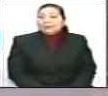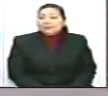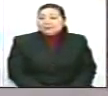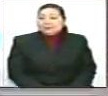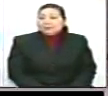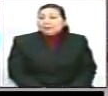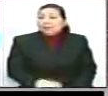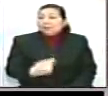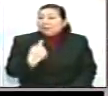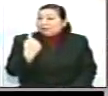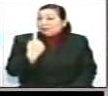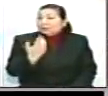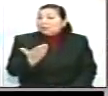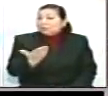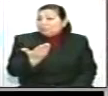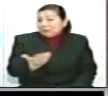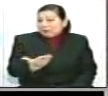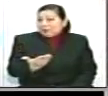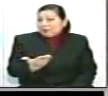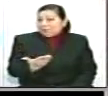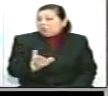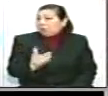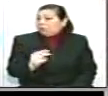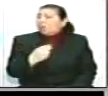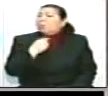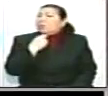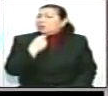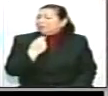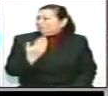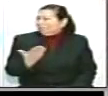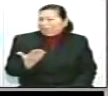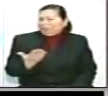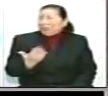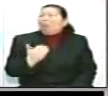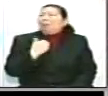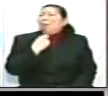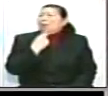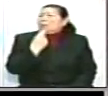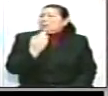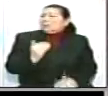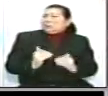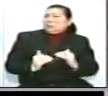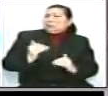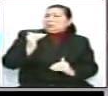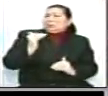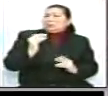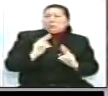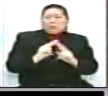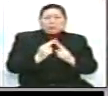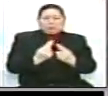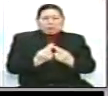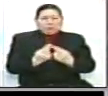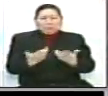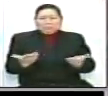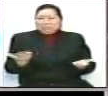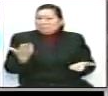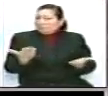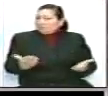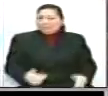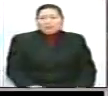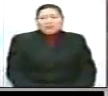Lo único que le hicimos el pedido de que no levantara la voz, porque se estaba levantando la voz en medio de una reunión en la que considero que